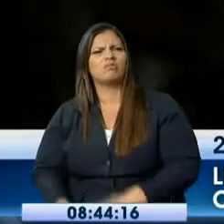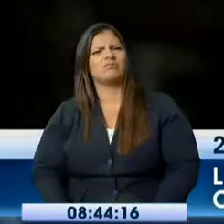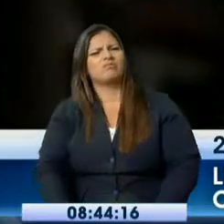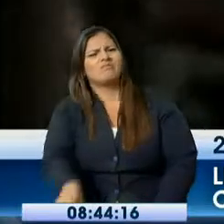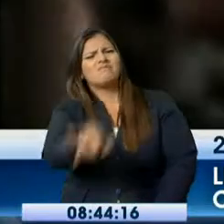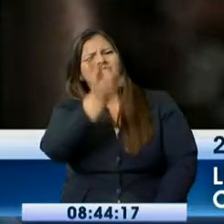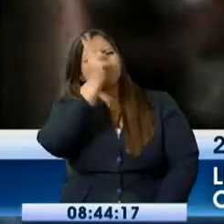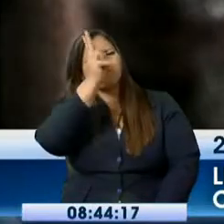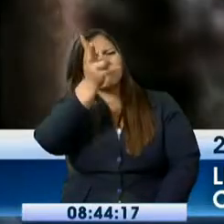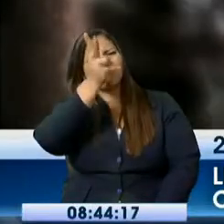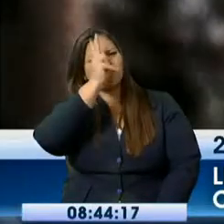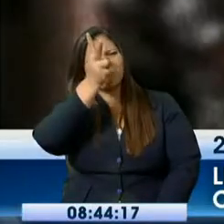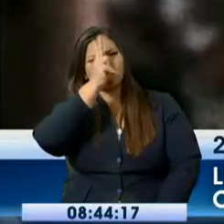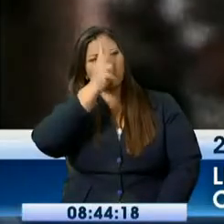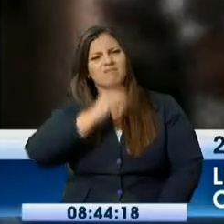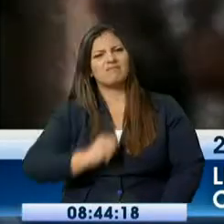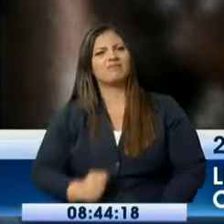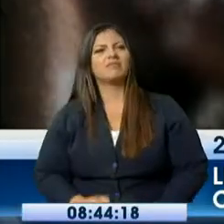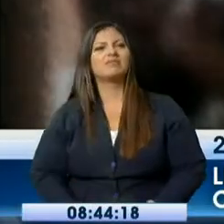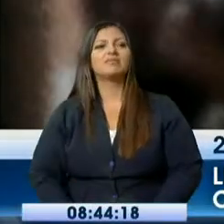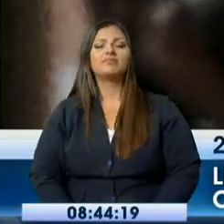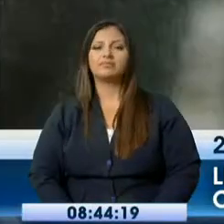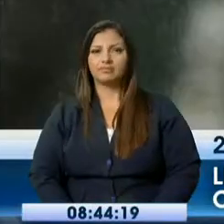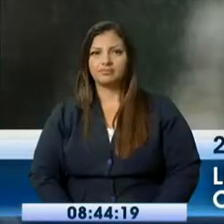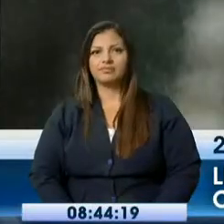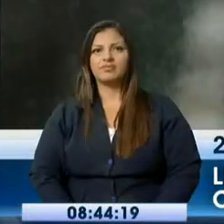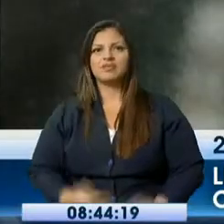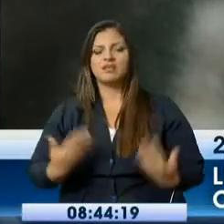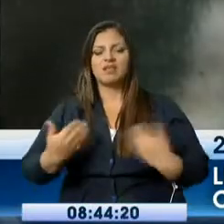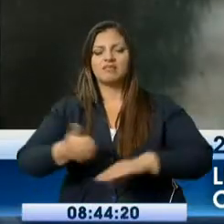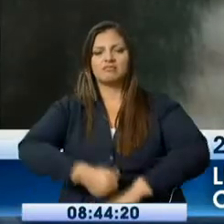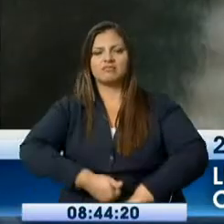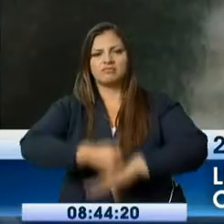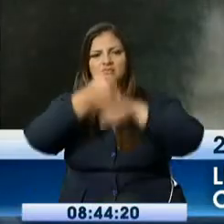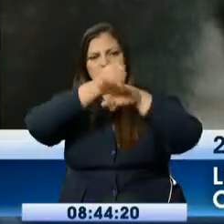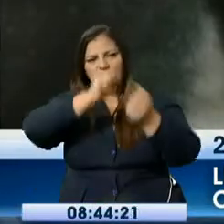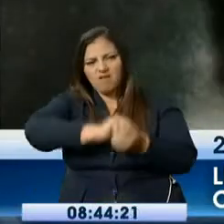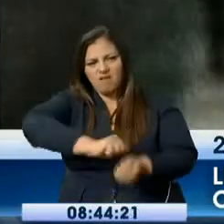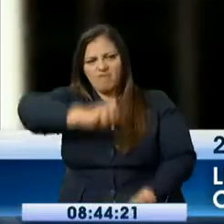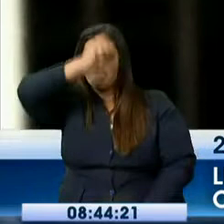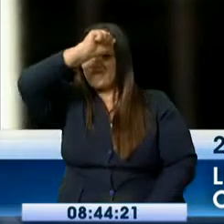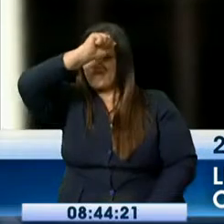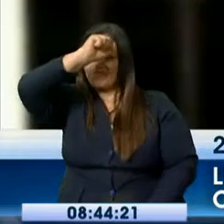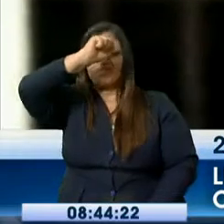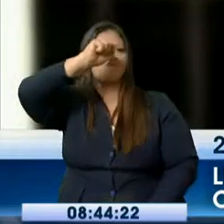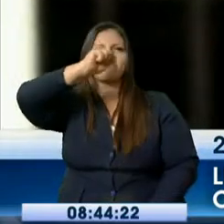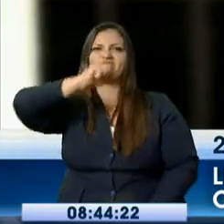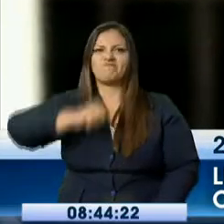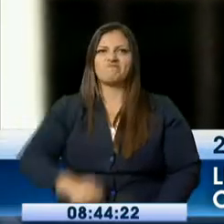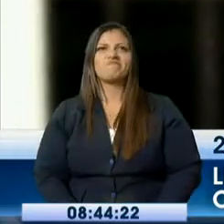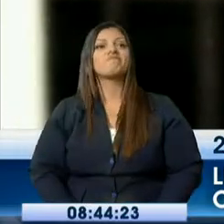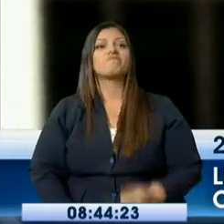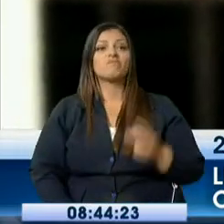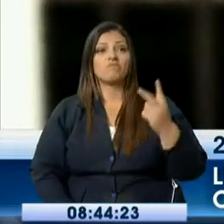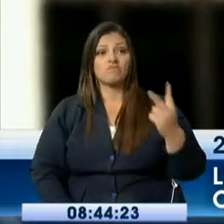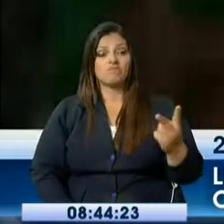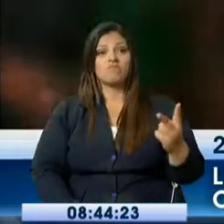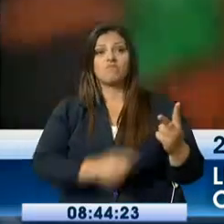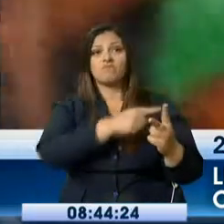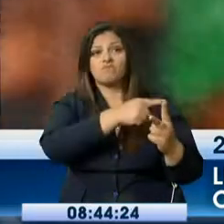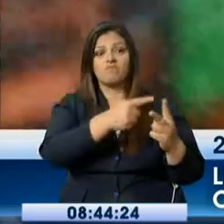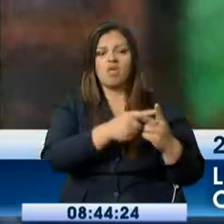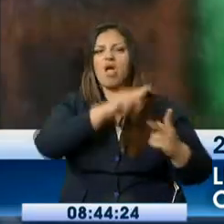los delitos por los que estos dos PPL están privados de libertad y ahora tendrán que enfrentar 3 años mínimos